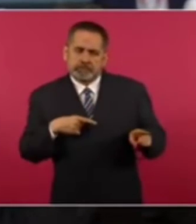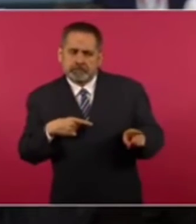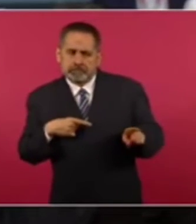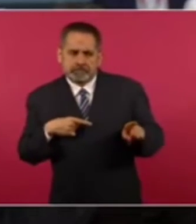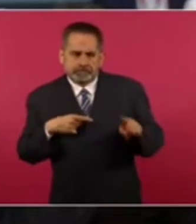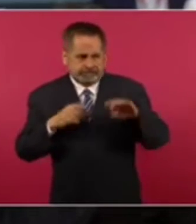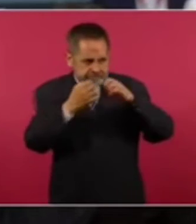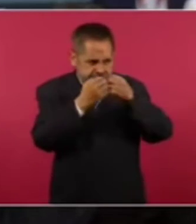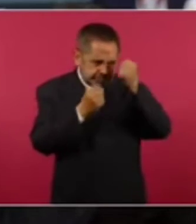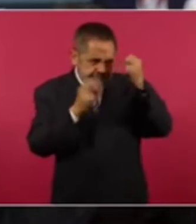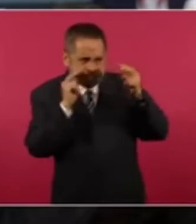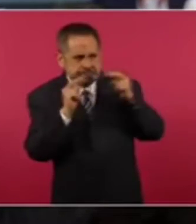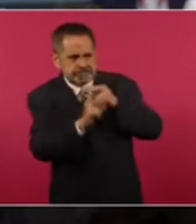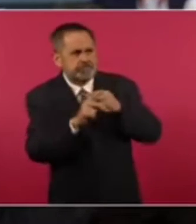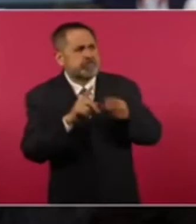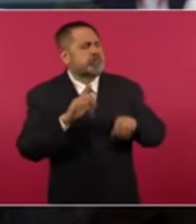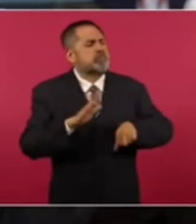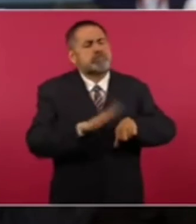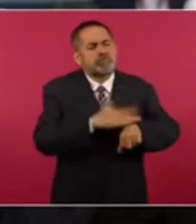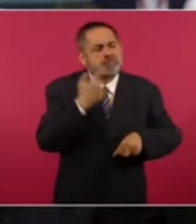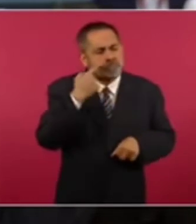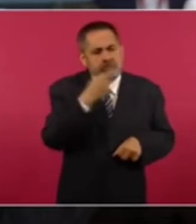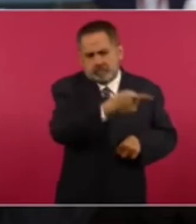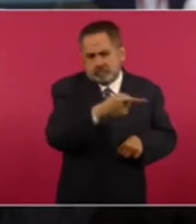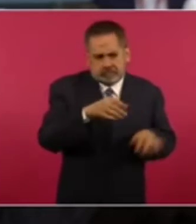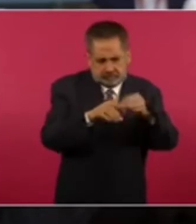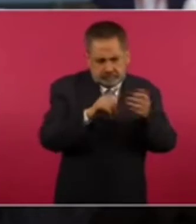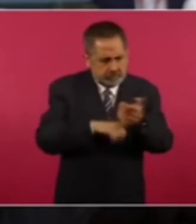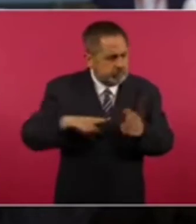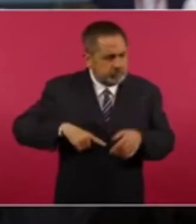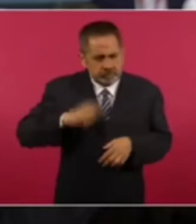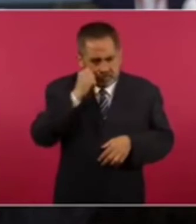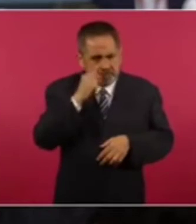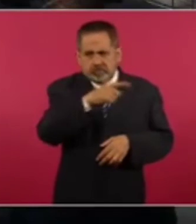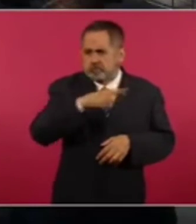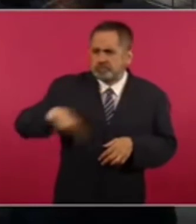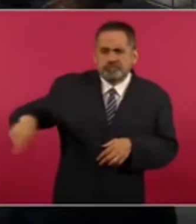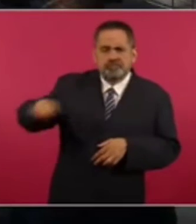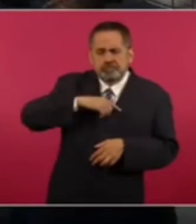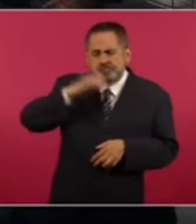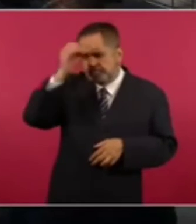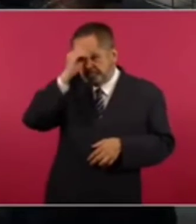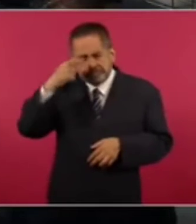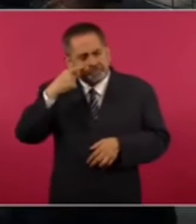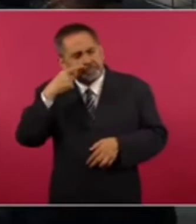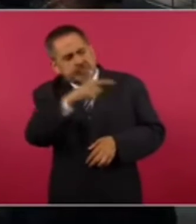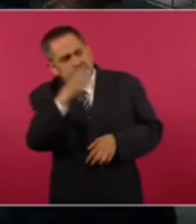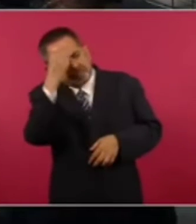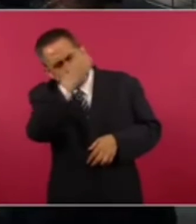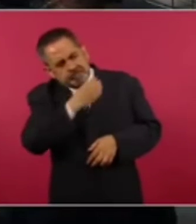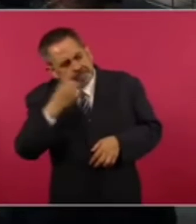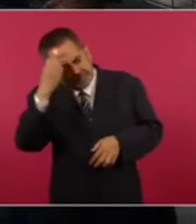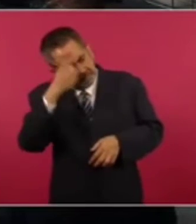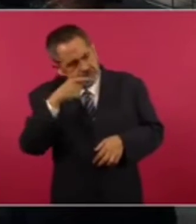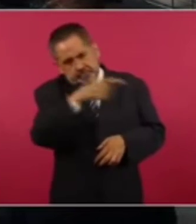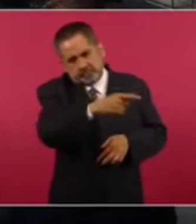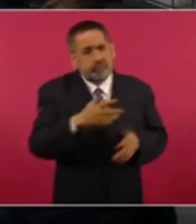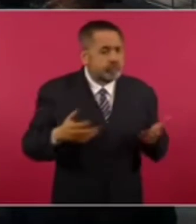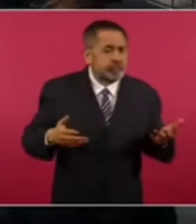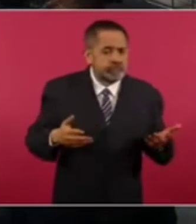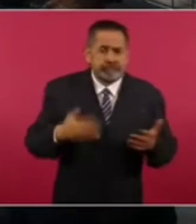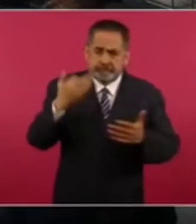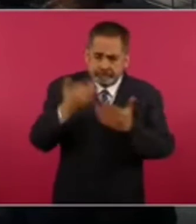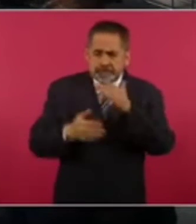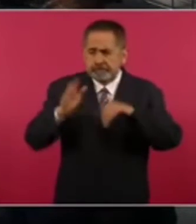al escrutinio público y también a la crítica y a la opinión de las personas. Entonces, falta que